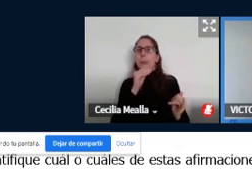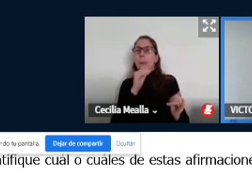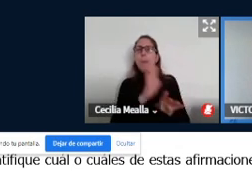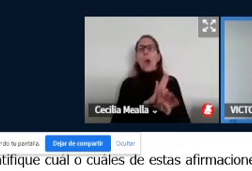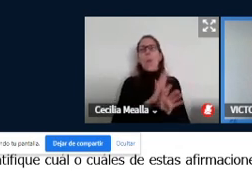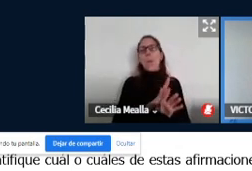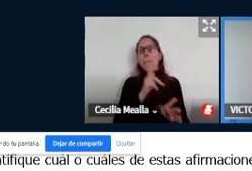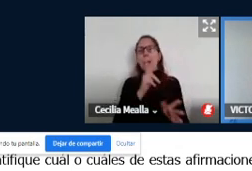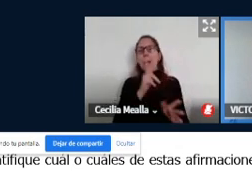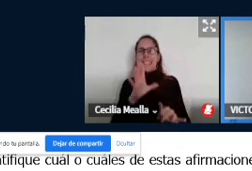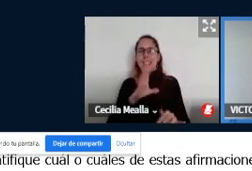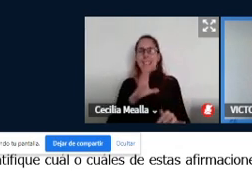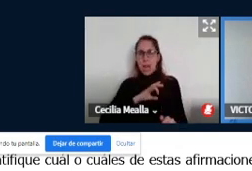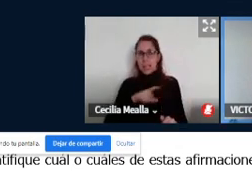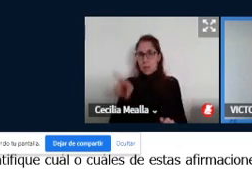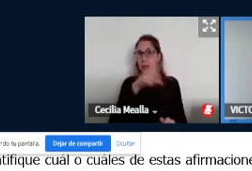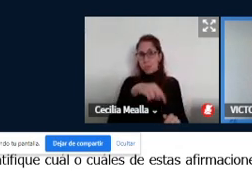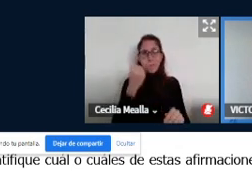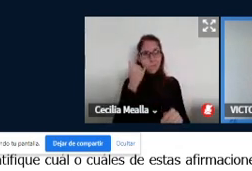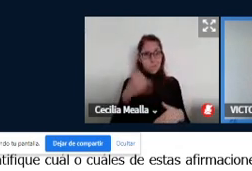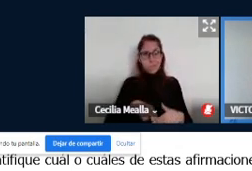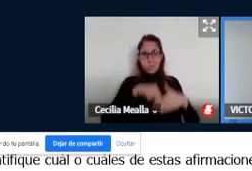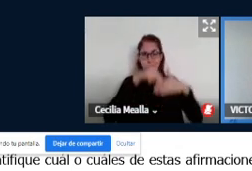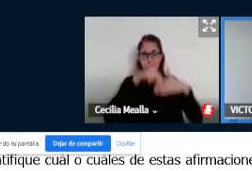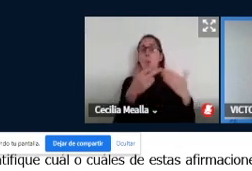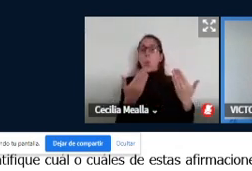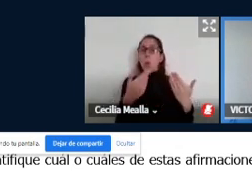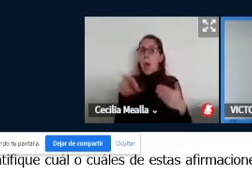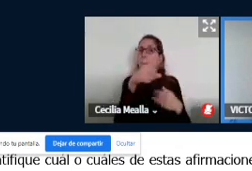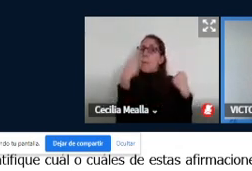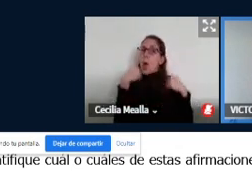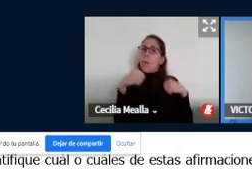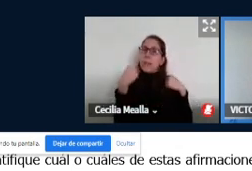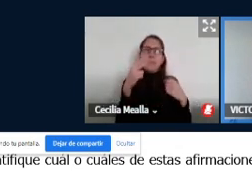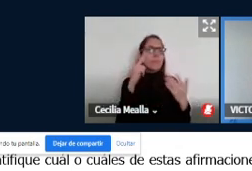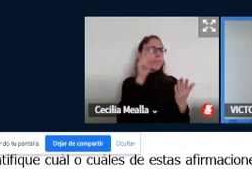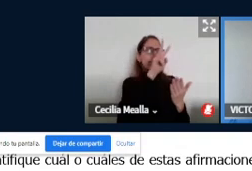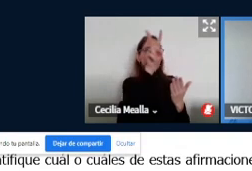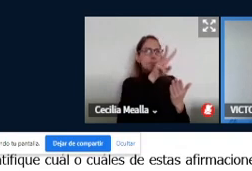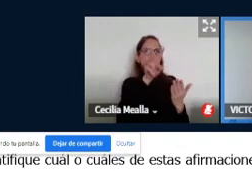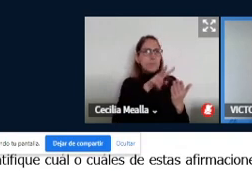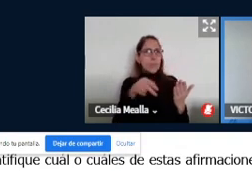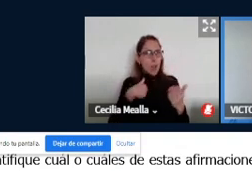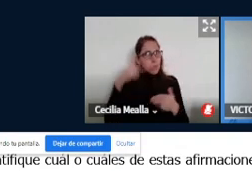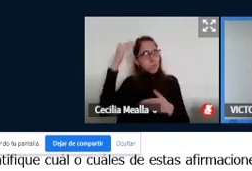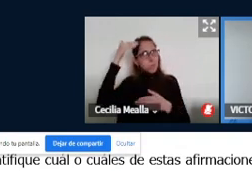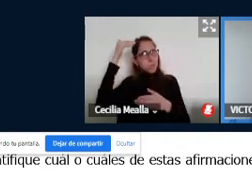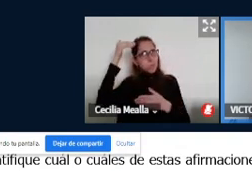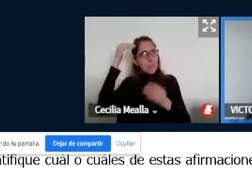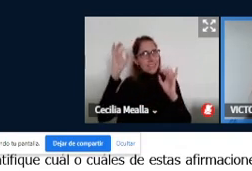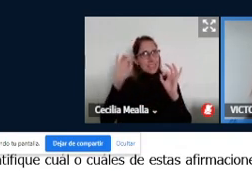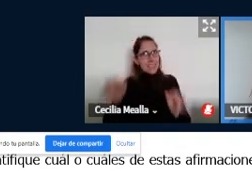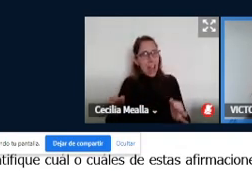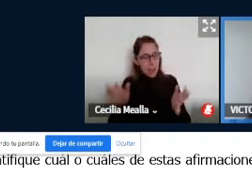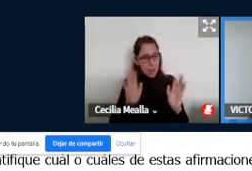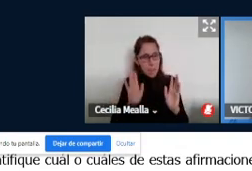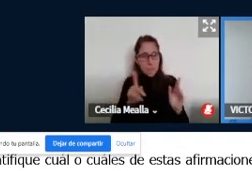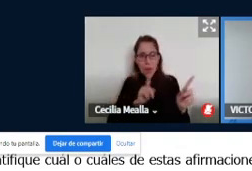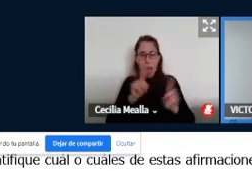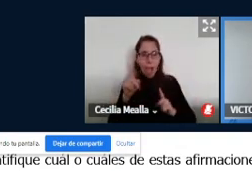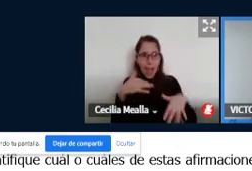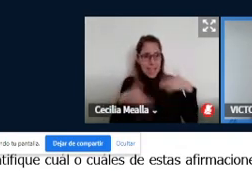está cargado, que lo van a poder usar. Aprovechen para eso, para darse cuenta que ustedes saben, tienen los conceptos, pero a veces